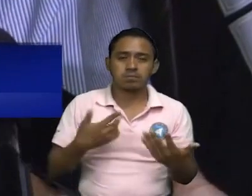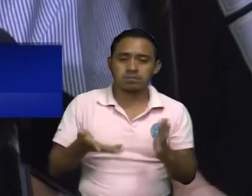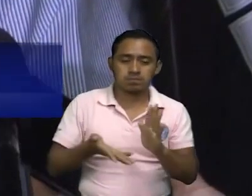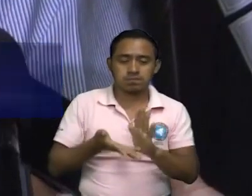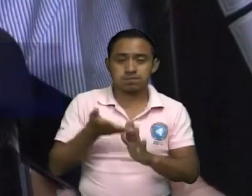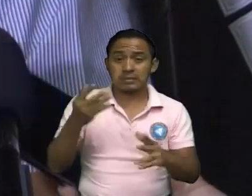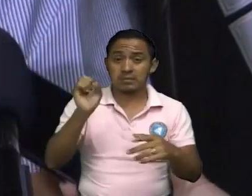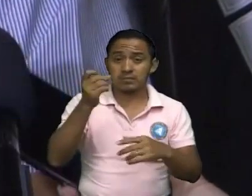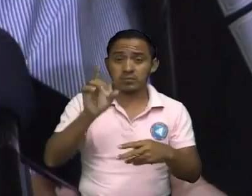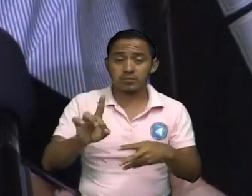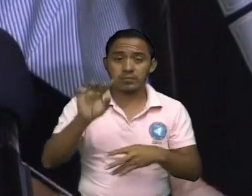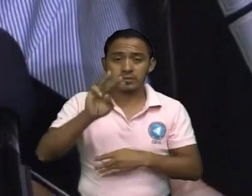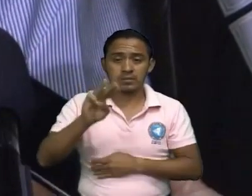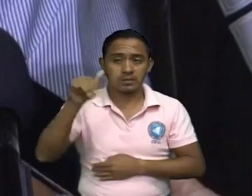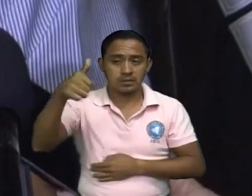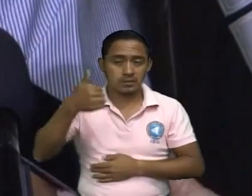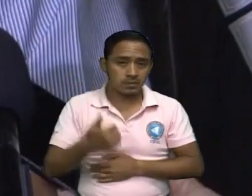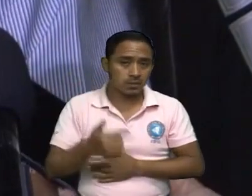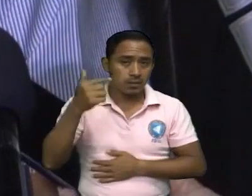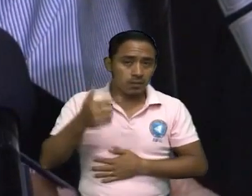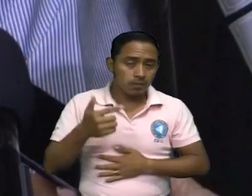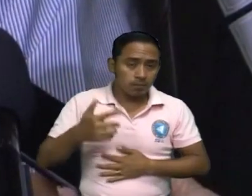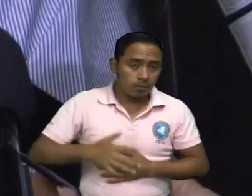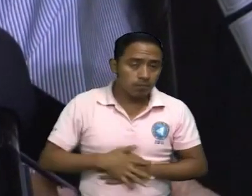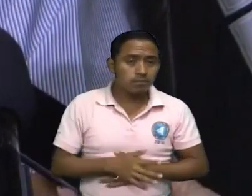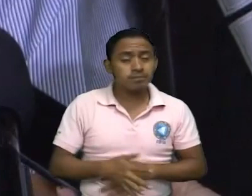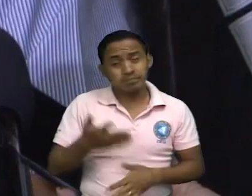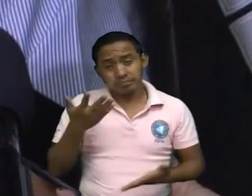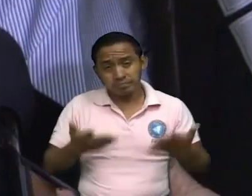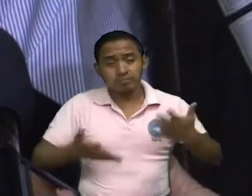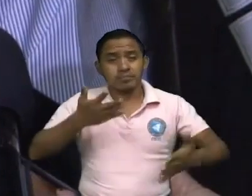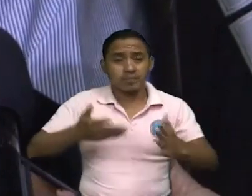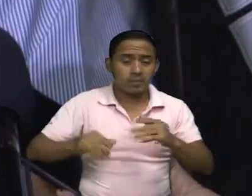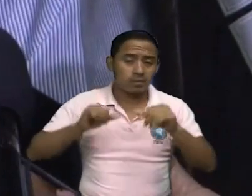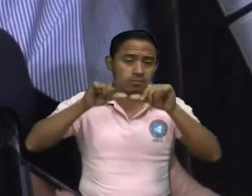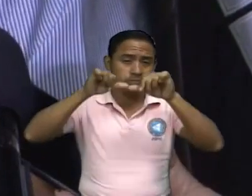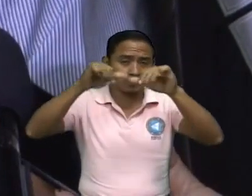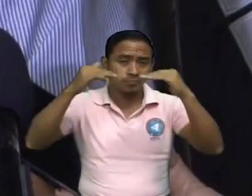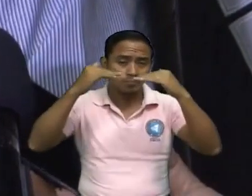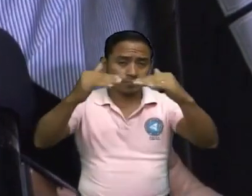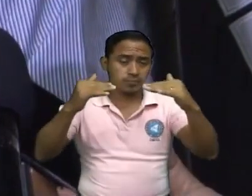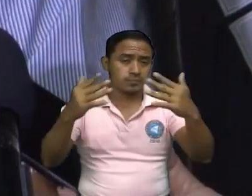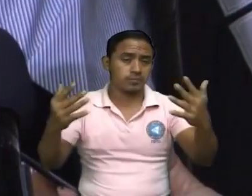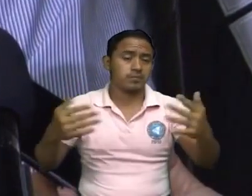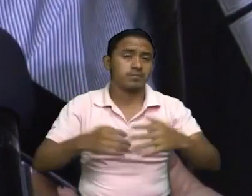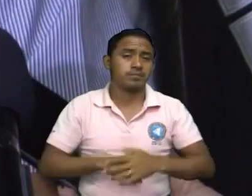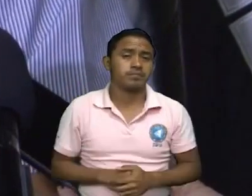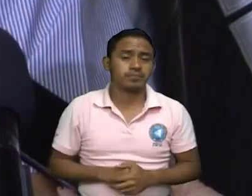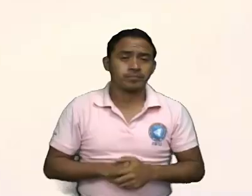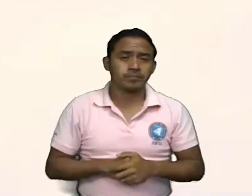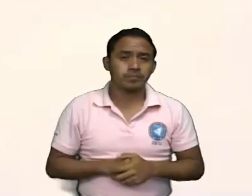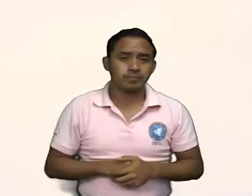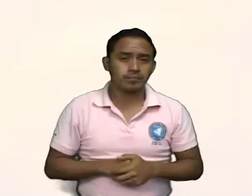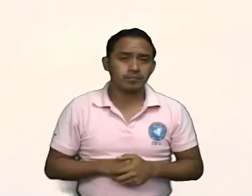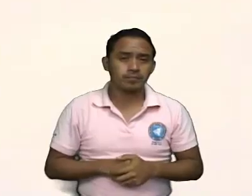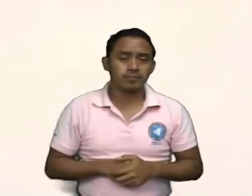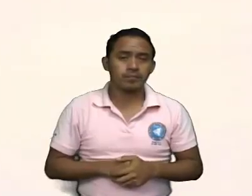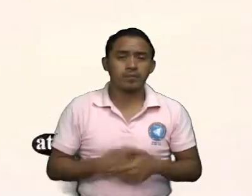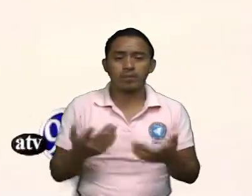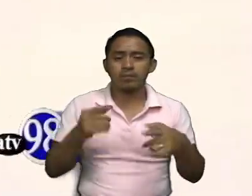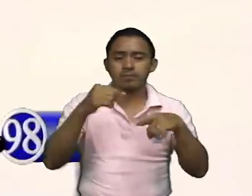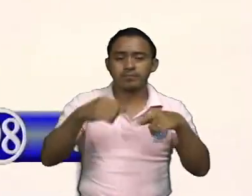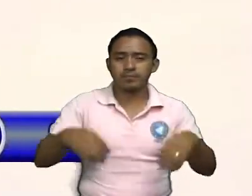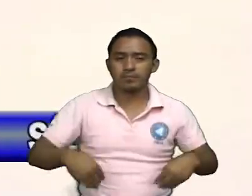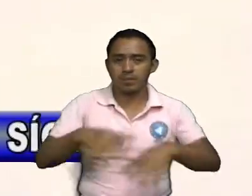fin de semana de 36 grados y muy seguramente se va a mantener en ese nivel. En municipios